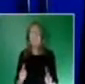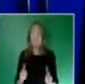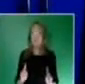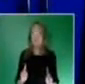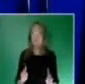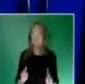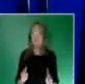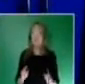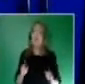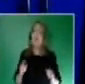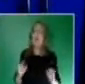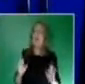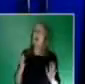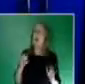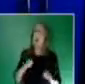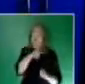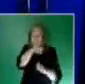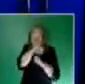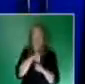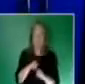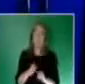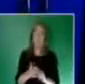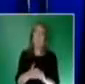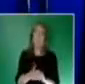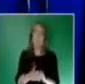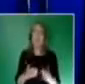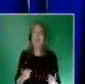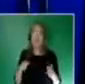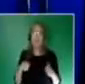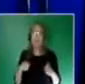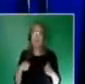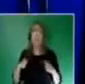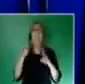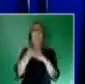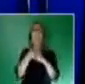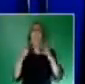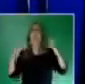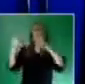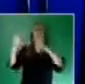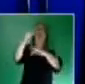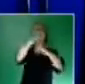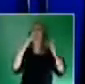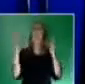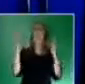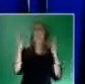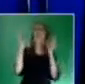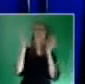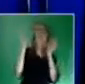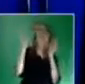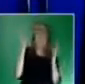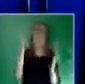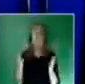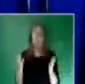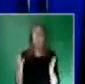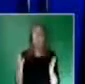luchamos por el medio ambiente el primer elemento del medio ambiente se llama la